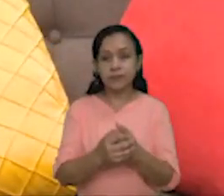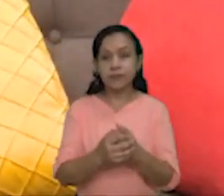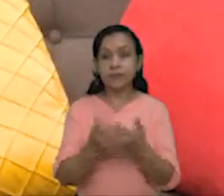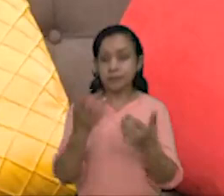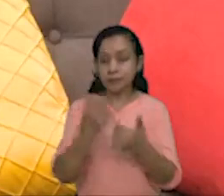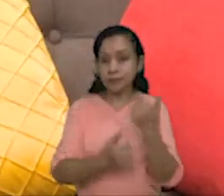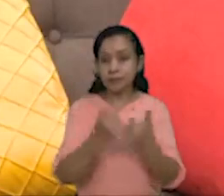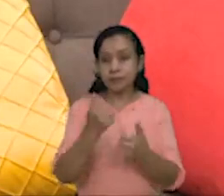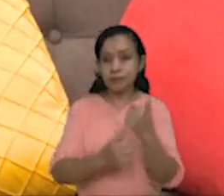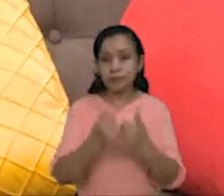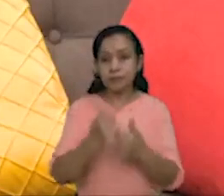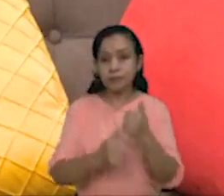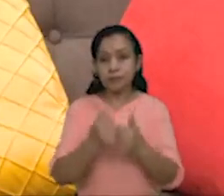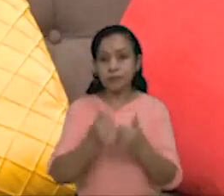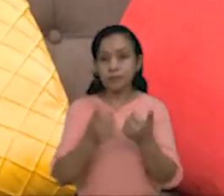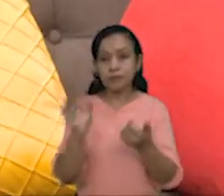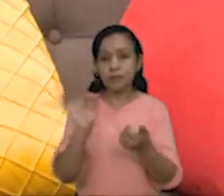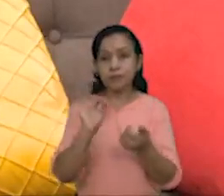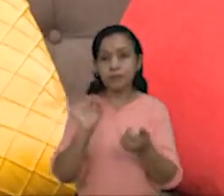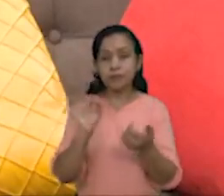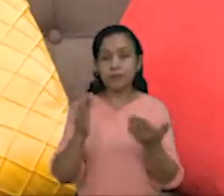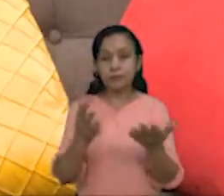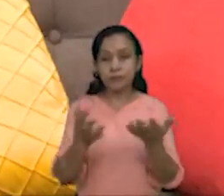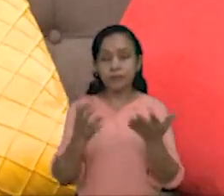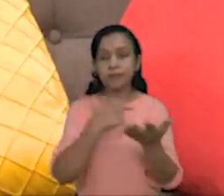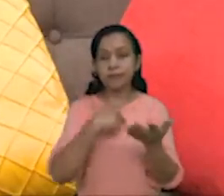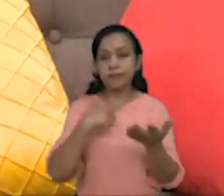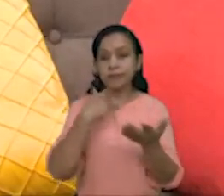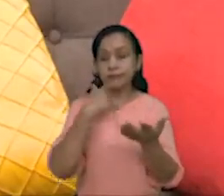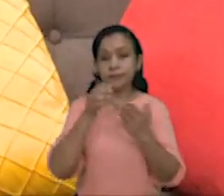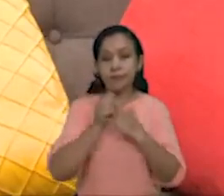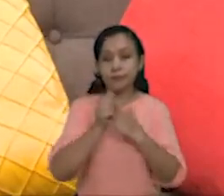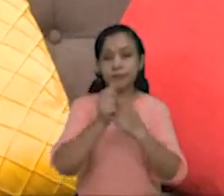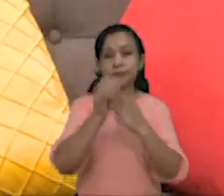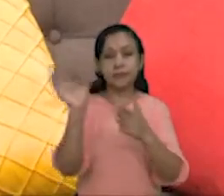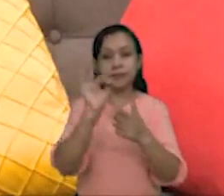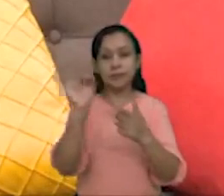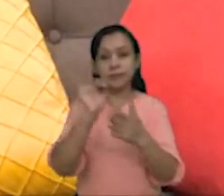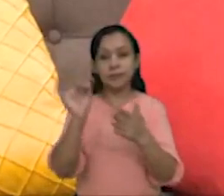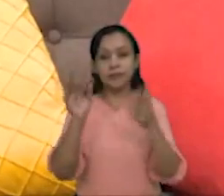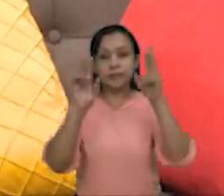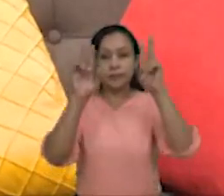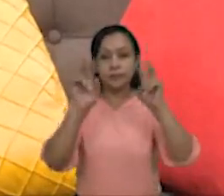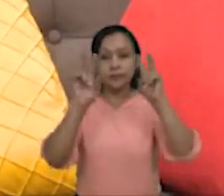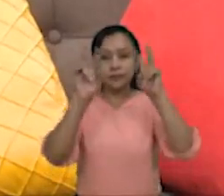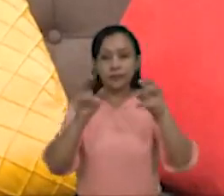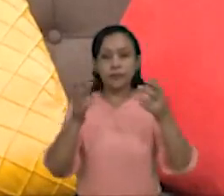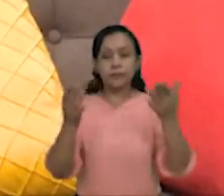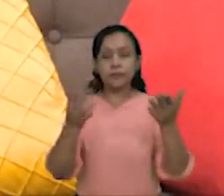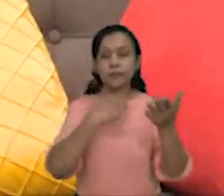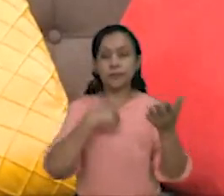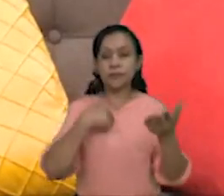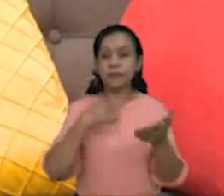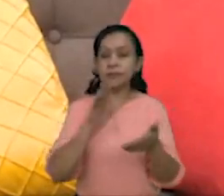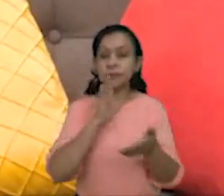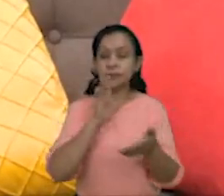crisis, como fue la cuestión de la formación y quienes estaban orientando esas formaciones, en qué temas en particular. Me gustaría que